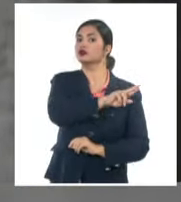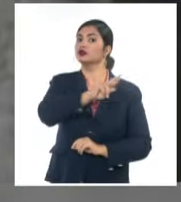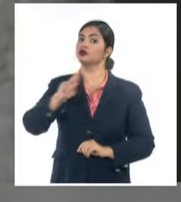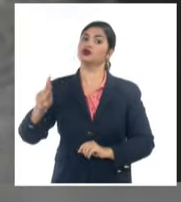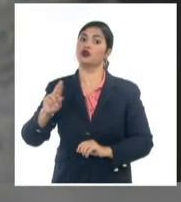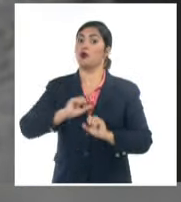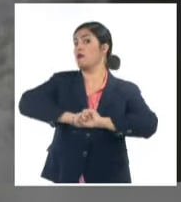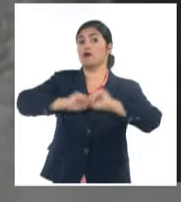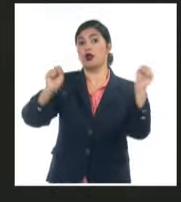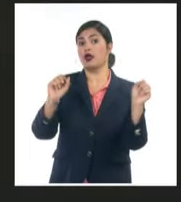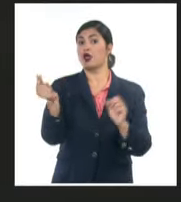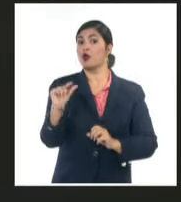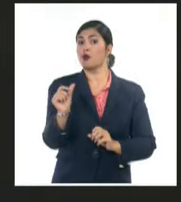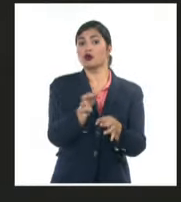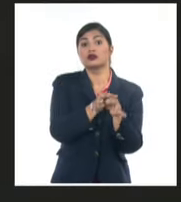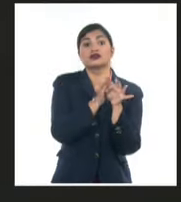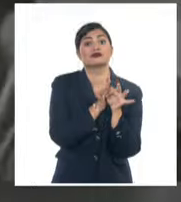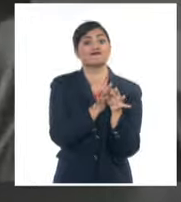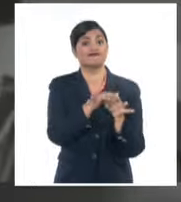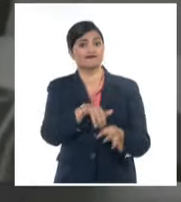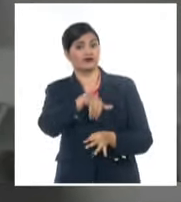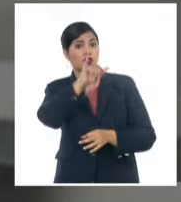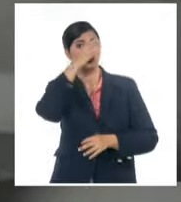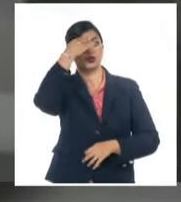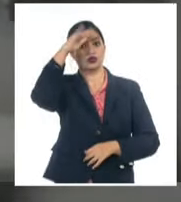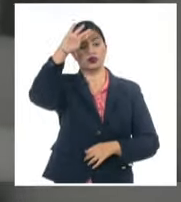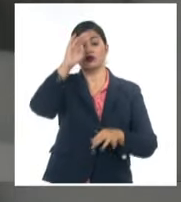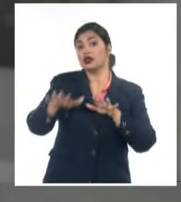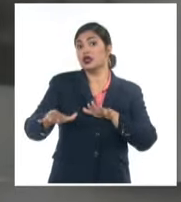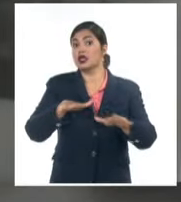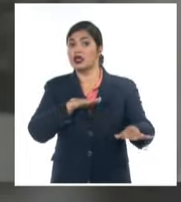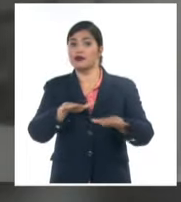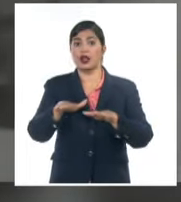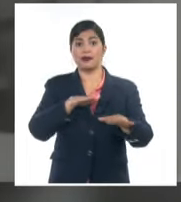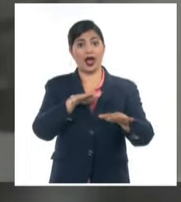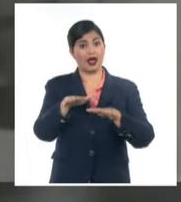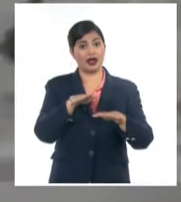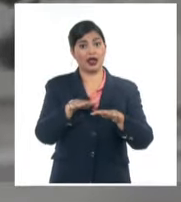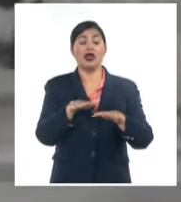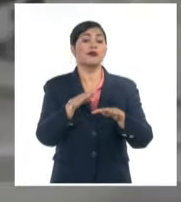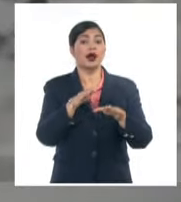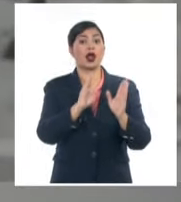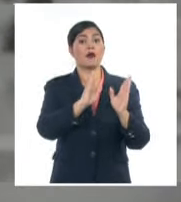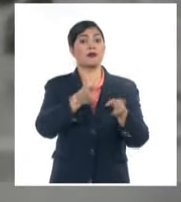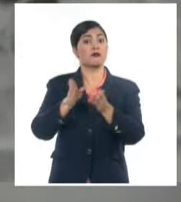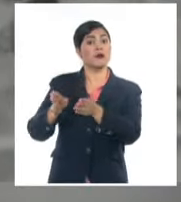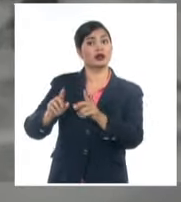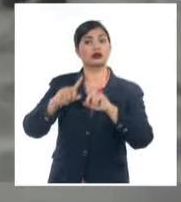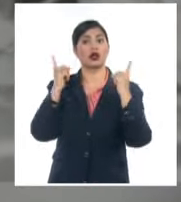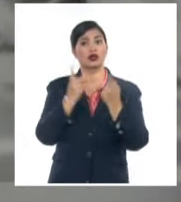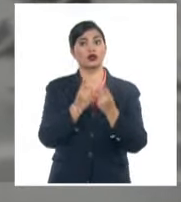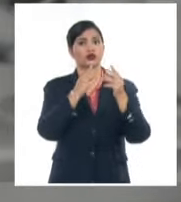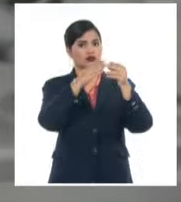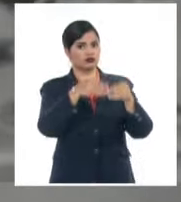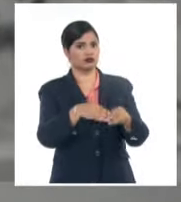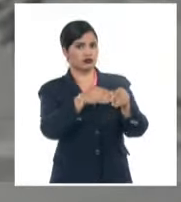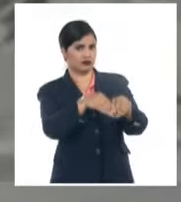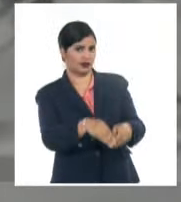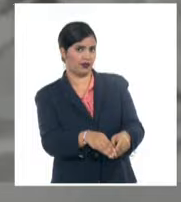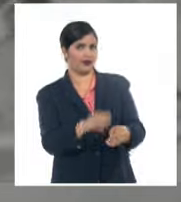el naciente ejército rebelde y preparar el terreno para la invasión de los mercenarios. Pero un día después, Fidel, en el sepelio